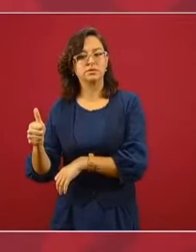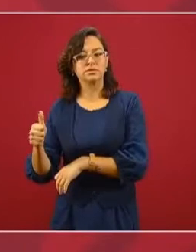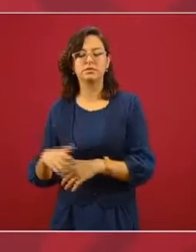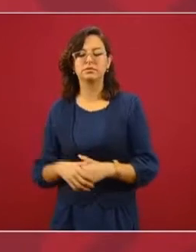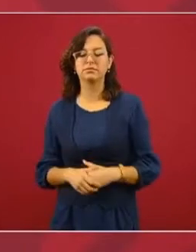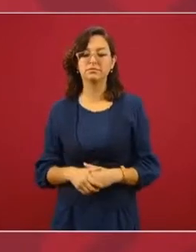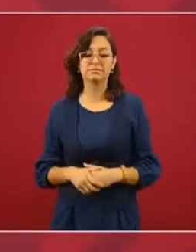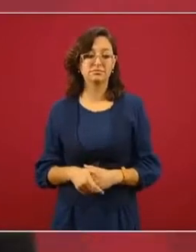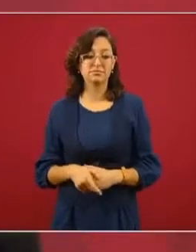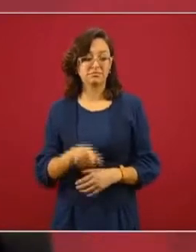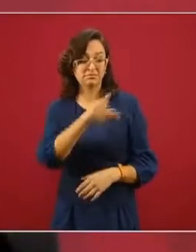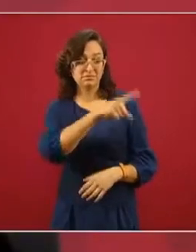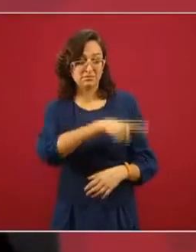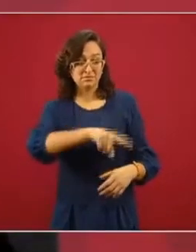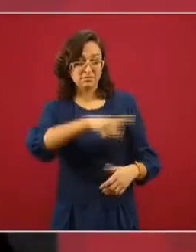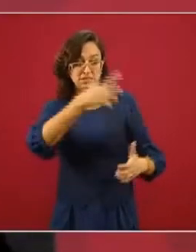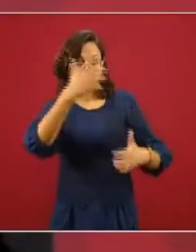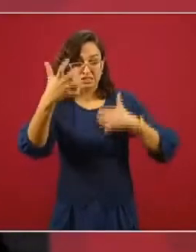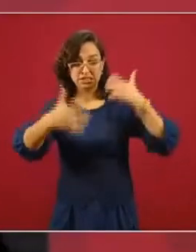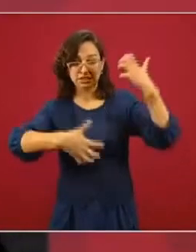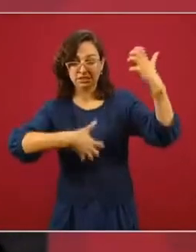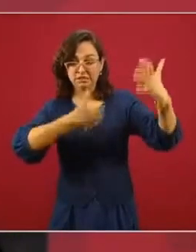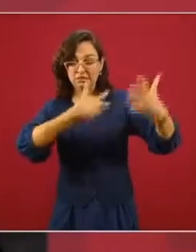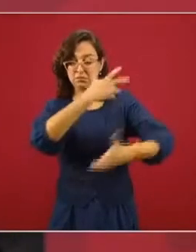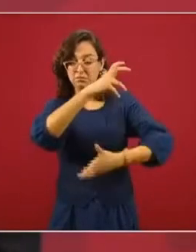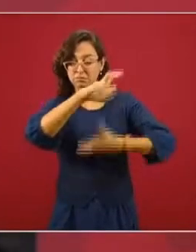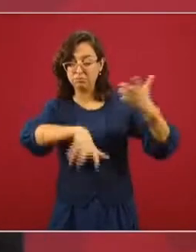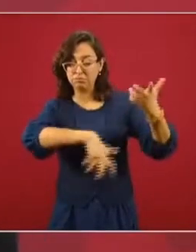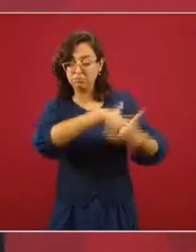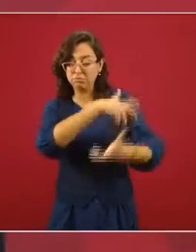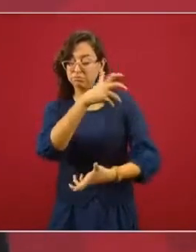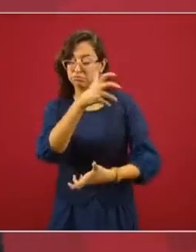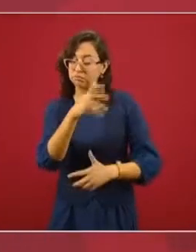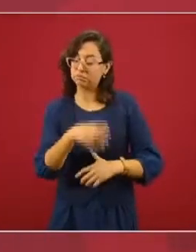Entonces, esto no es como